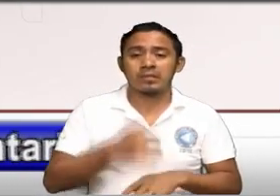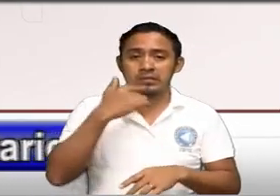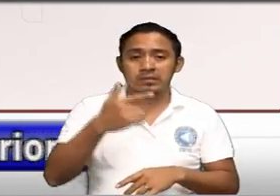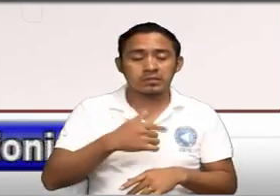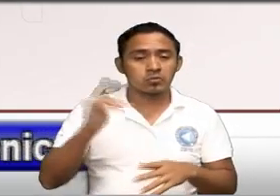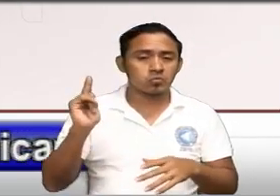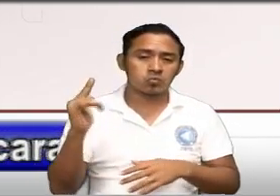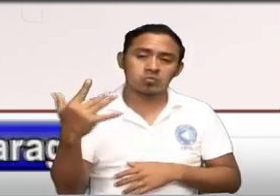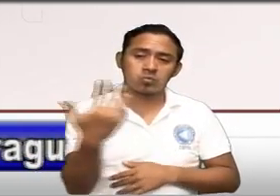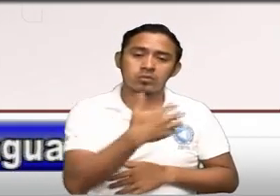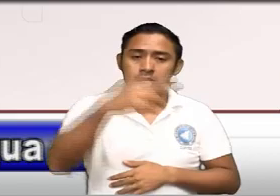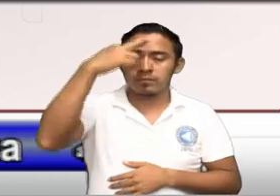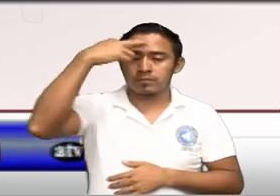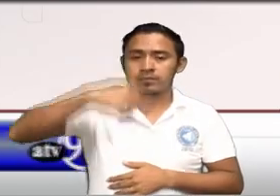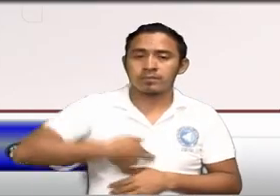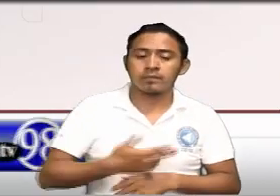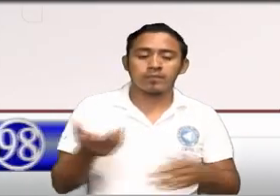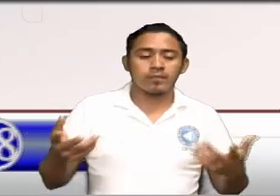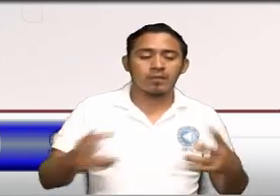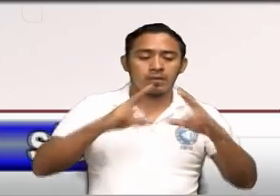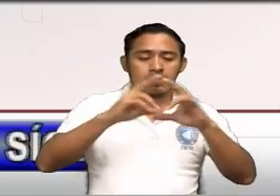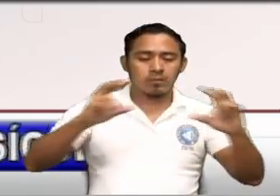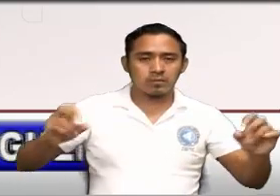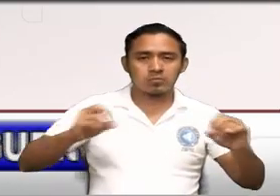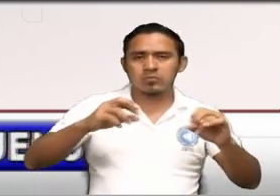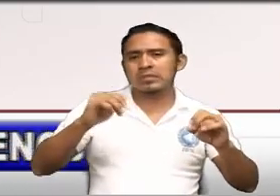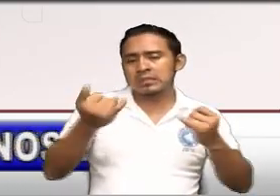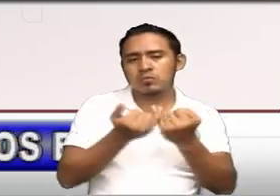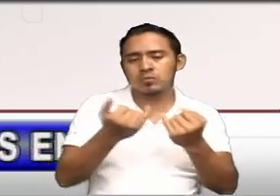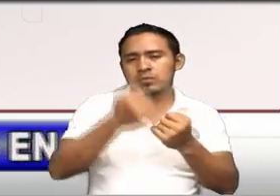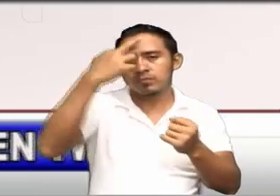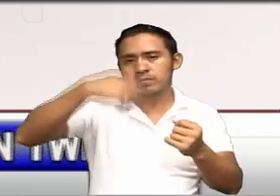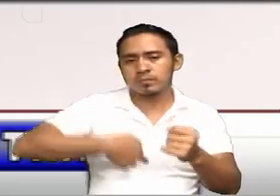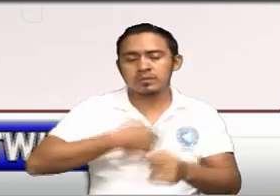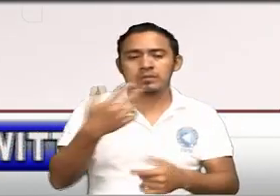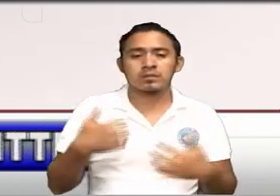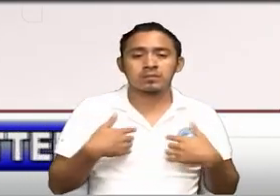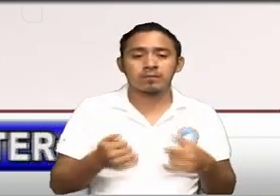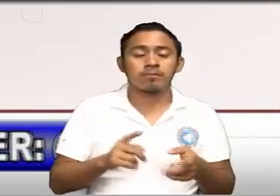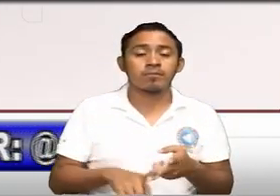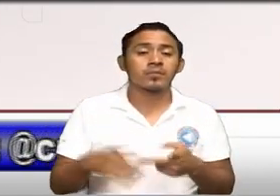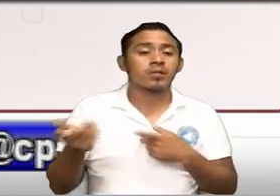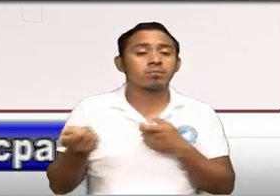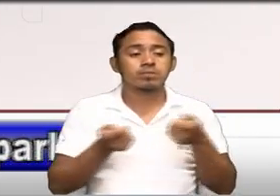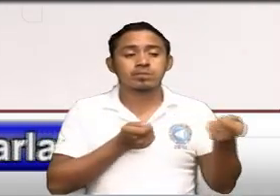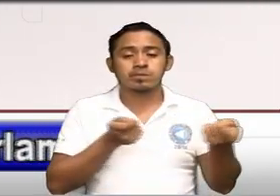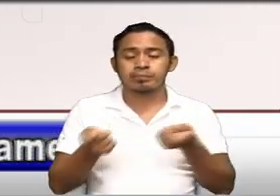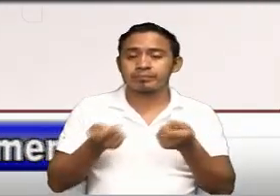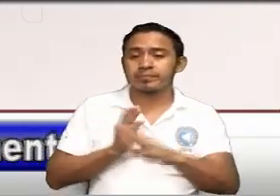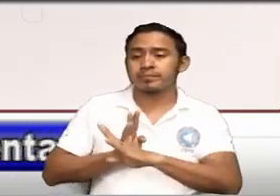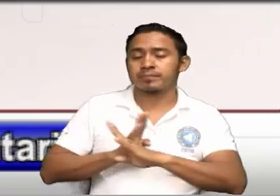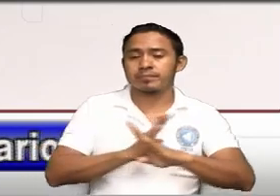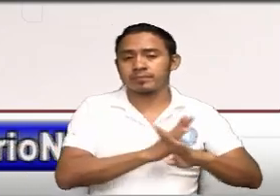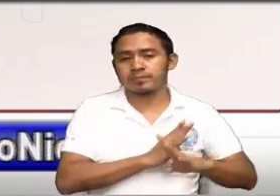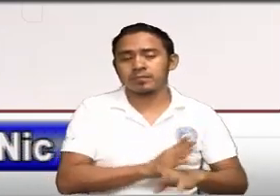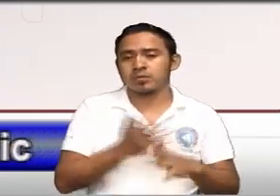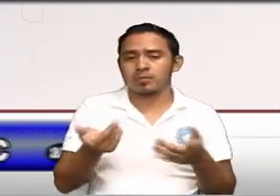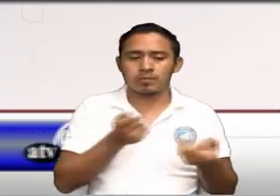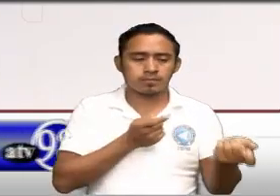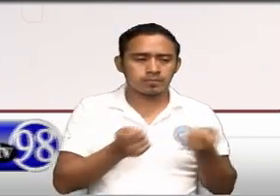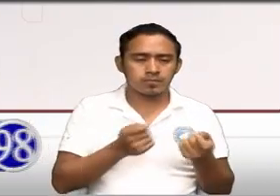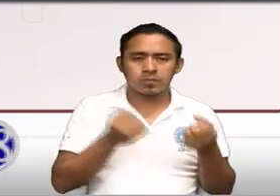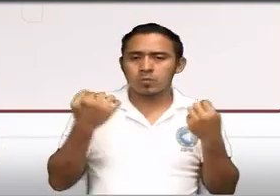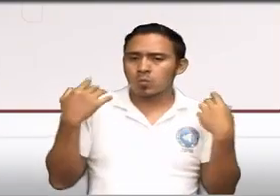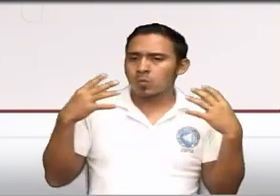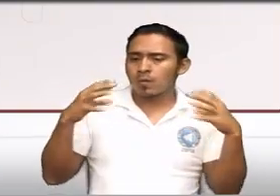las autoridades del país y a las autoridades sanitarias tomar las medidas pertinentes para prevenir y controlar cualquier